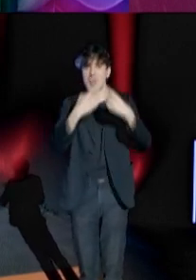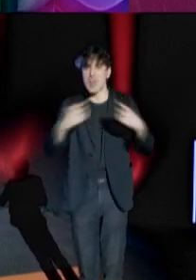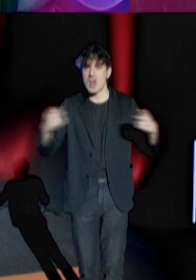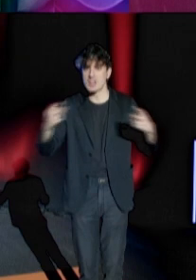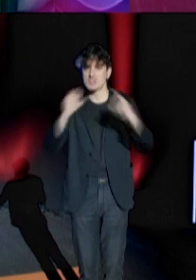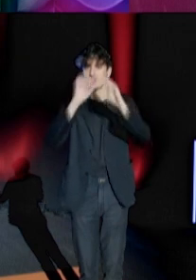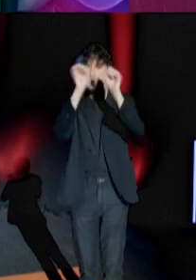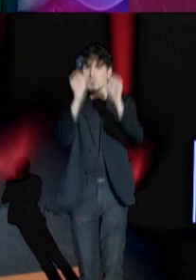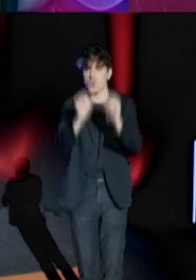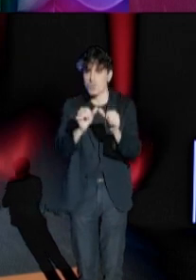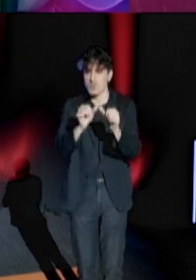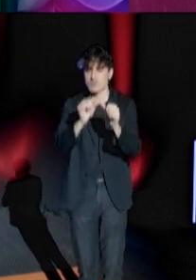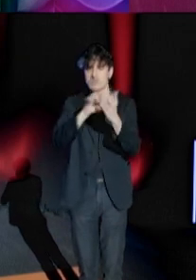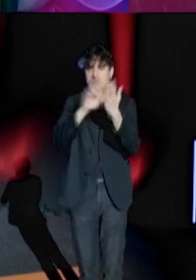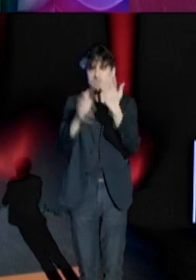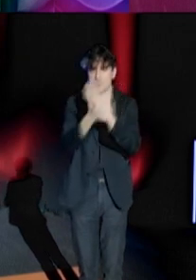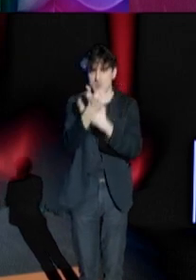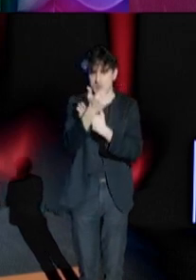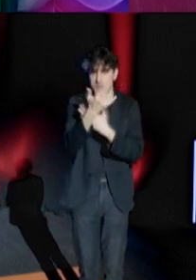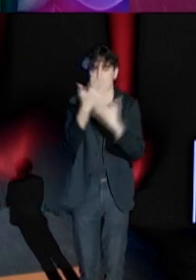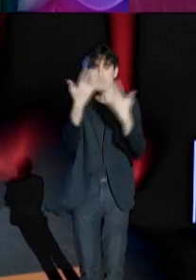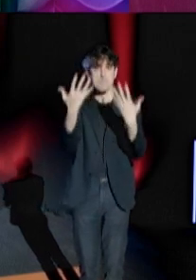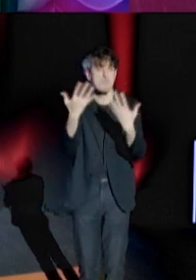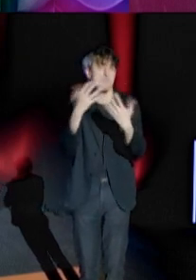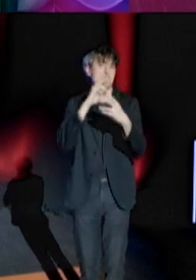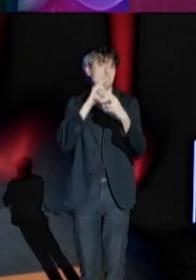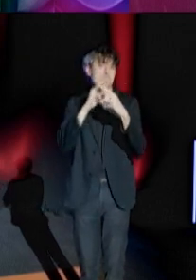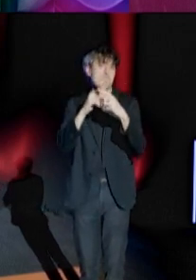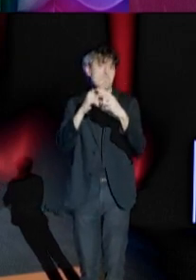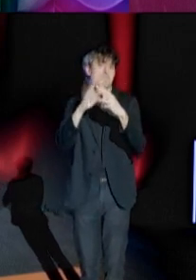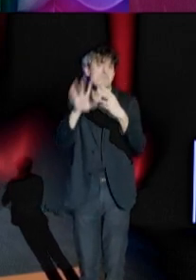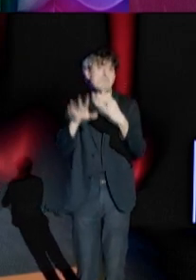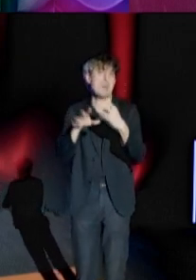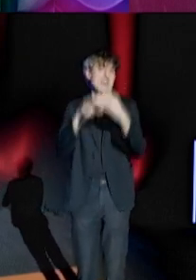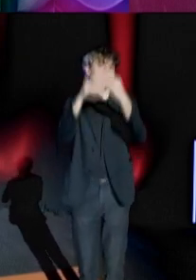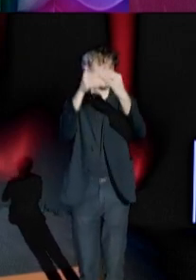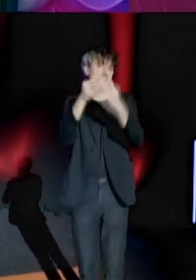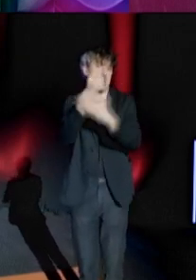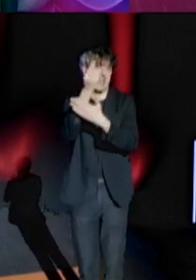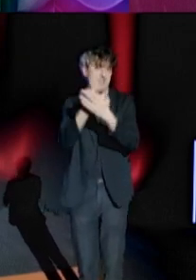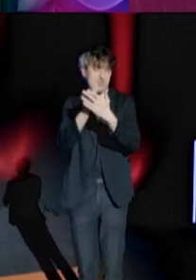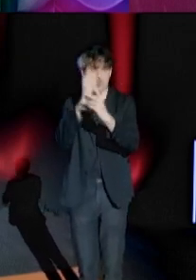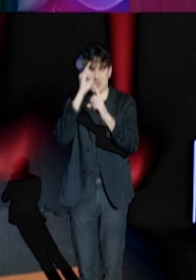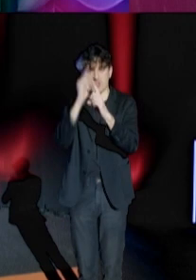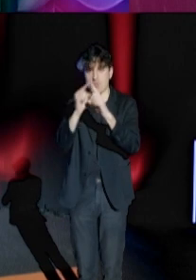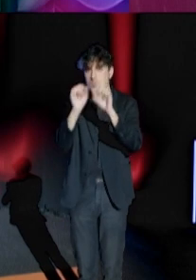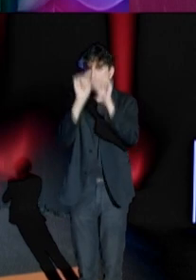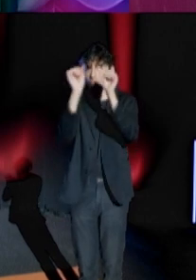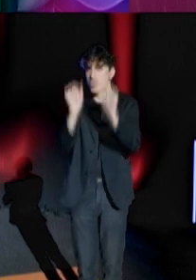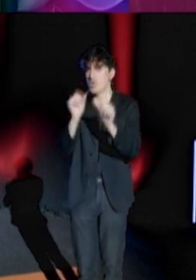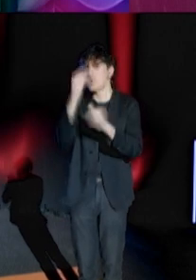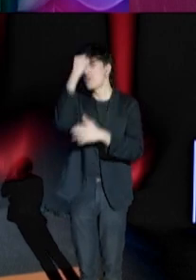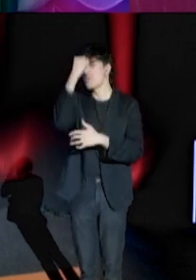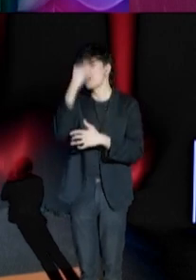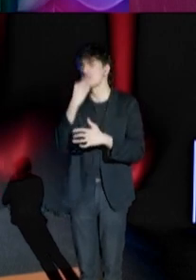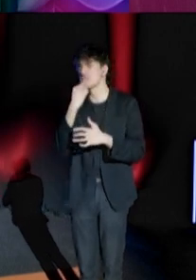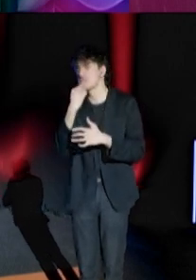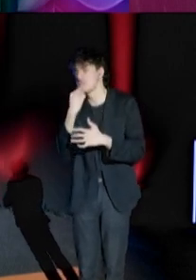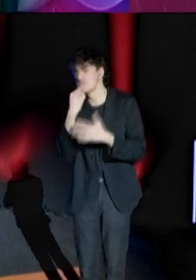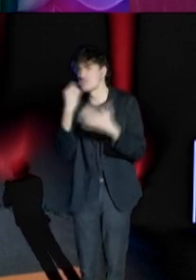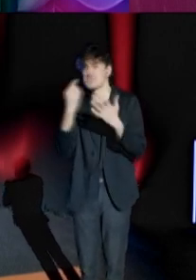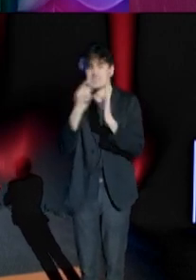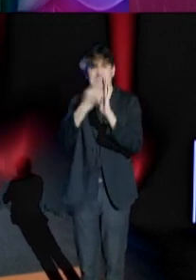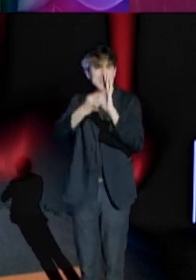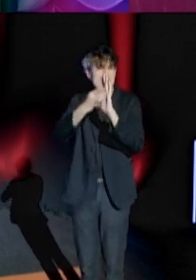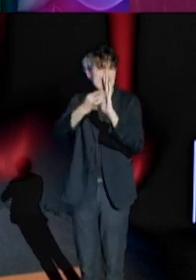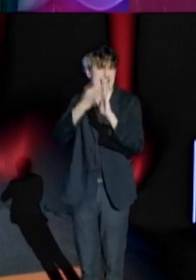utilizando algo que llaman parche gráfico y un parche mínimo para hacer modelos de imagen eh con altísima granularidad